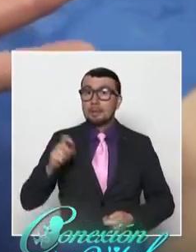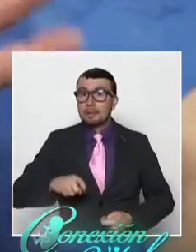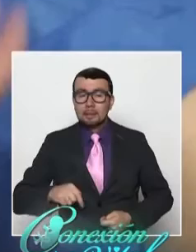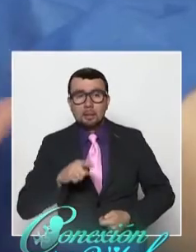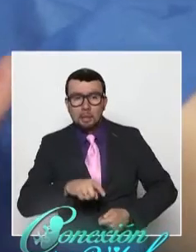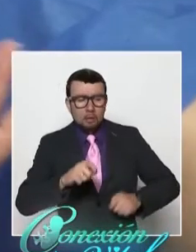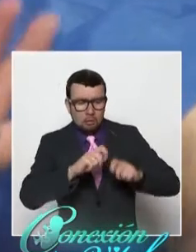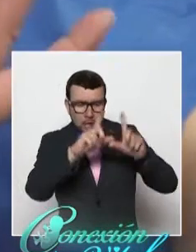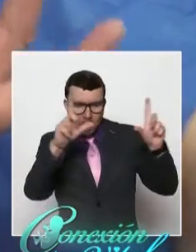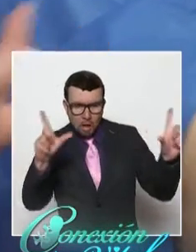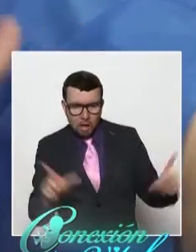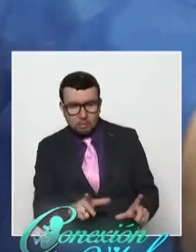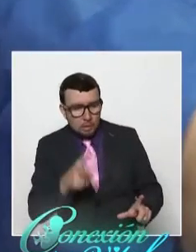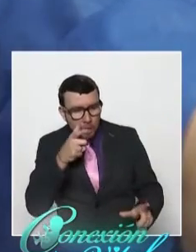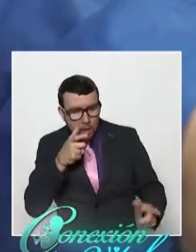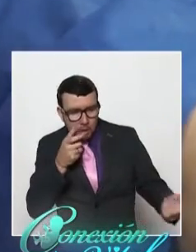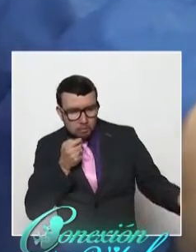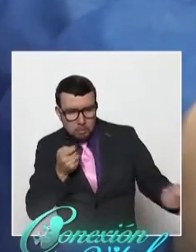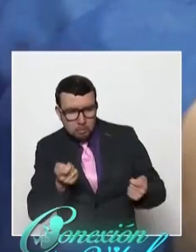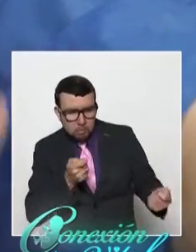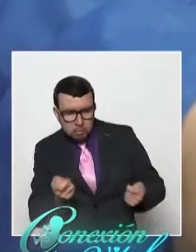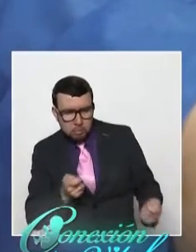análisis completos para